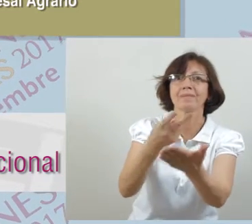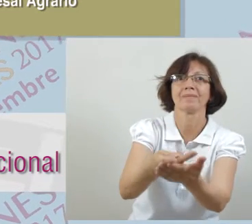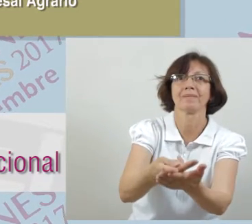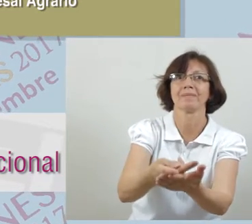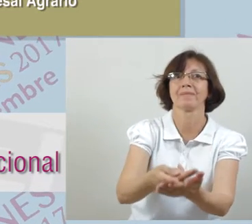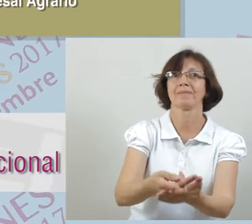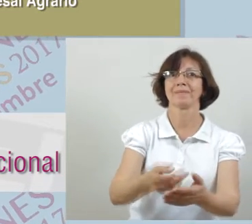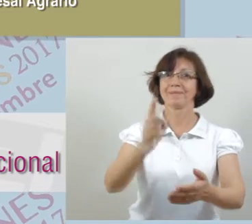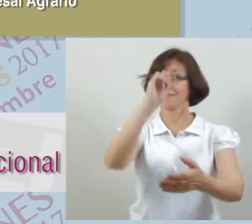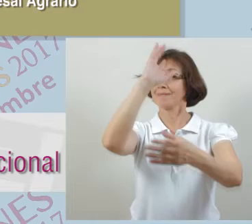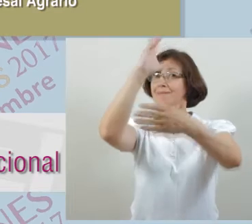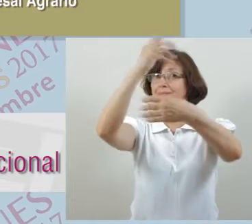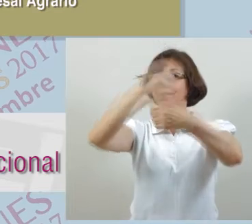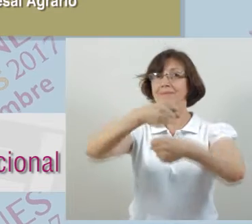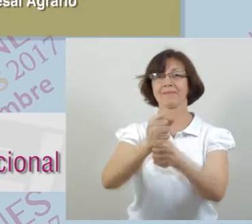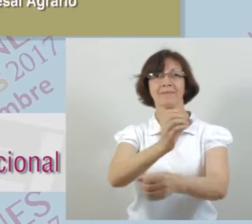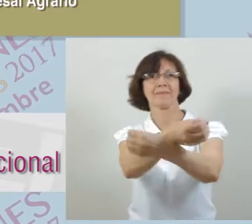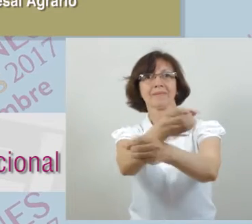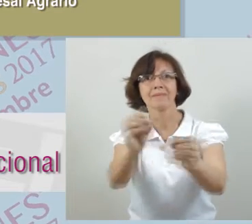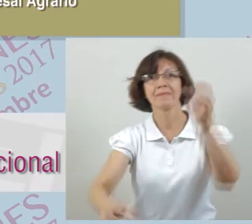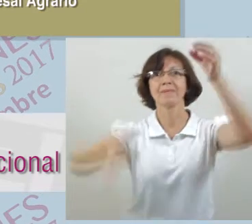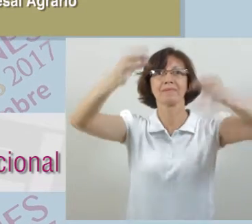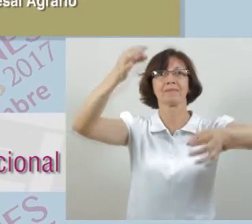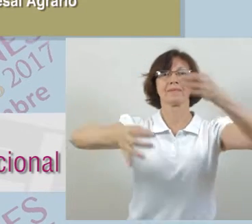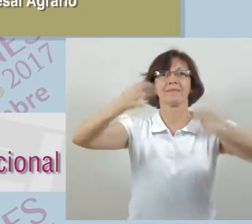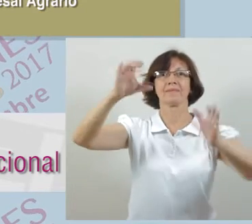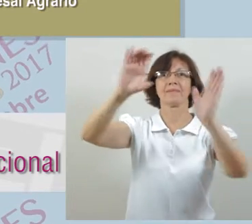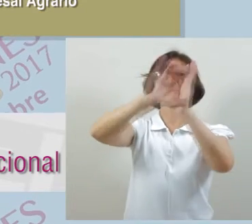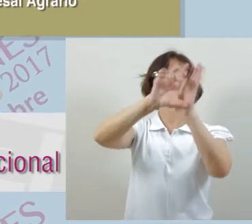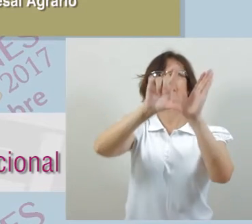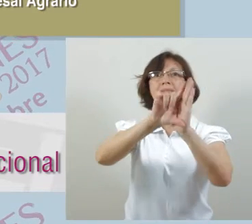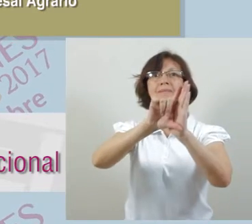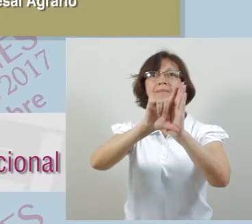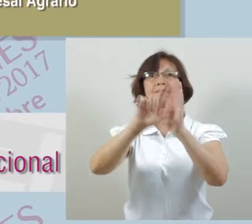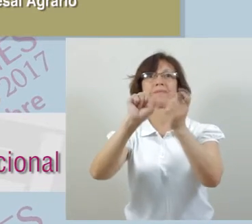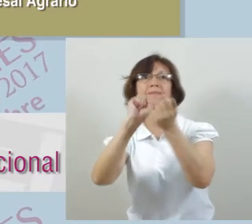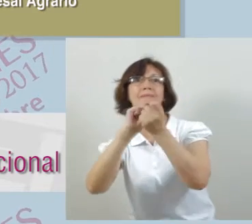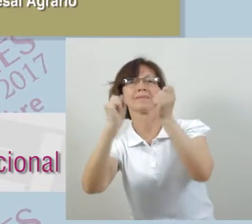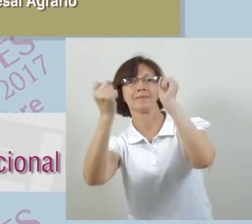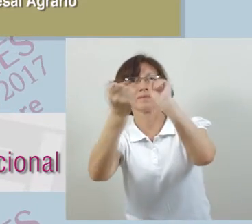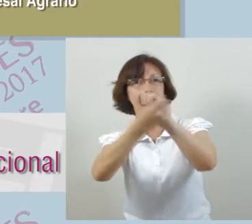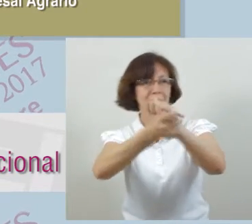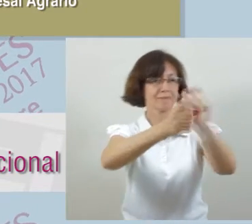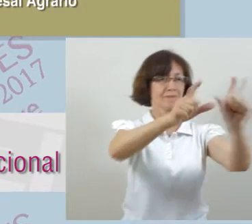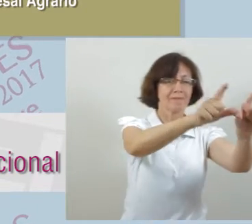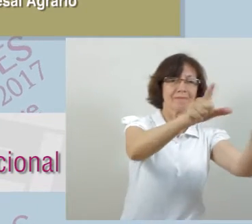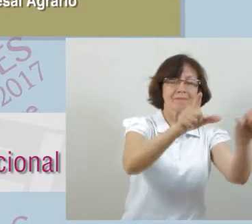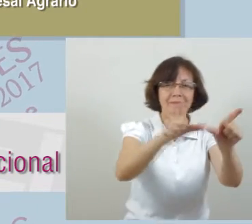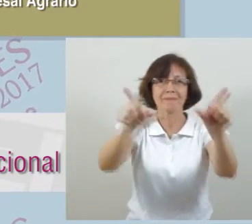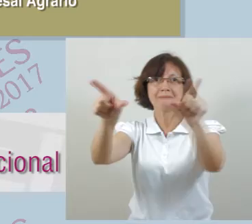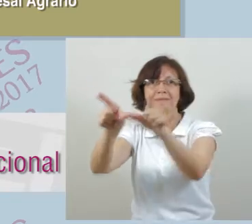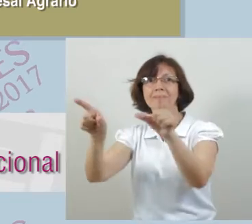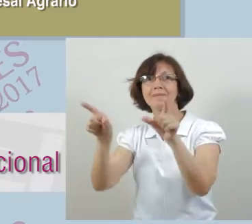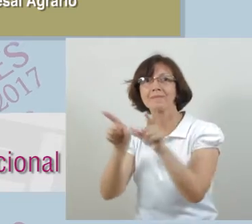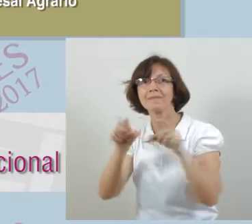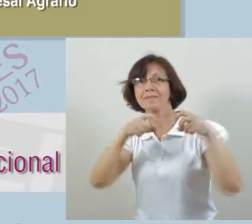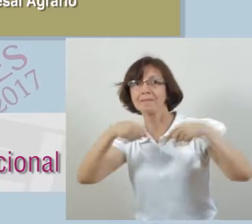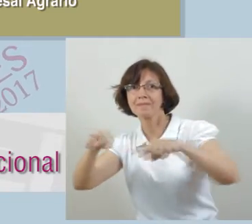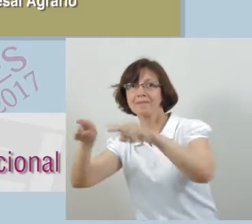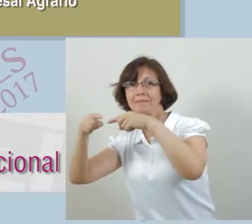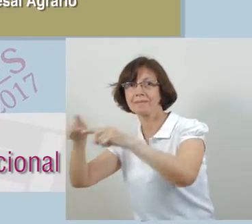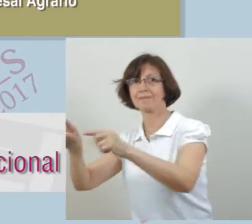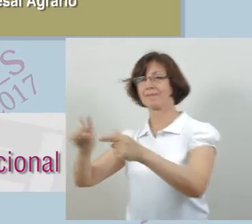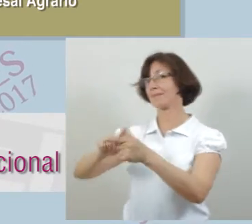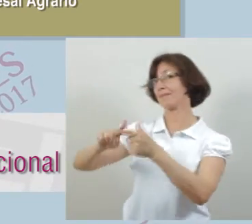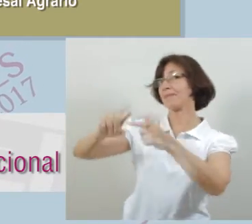cada departamento, buscar mecanismos sencillos administrativos para evitar escenarios de corrupción y retardación de